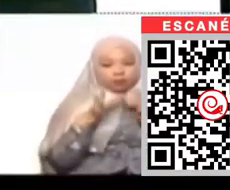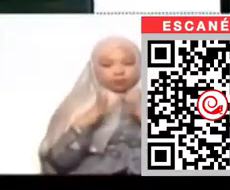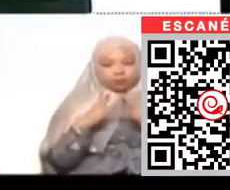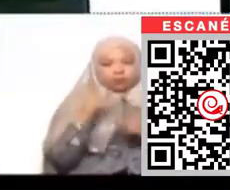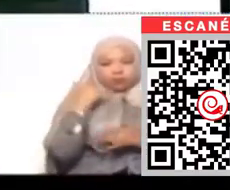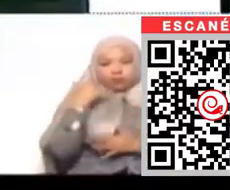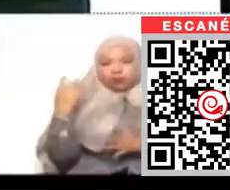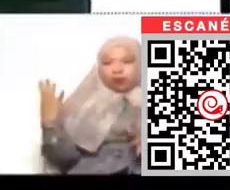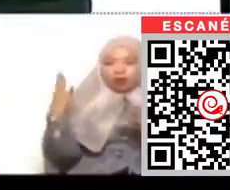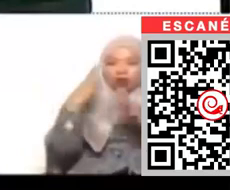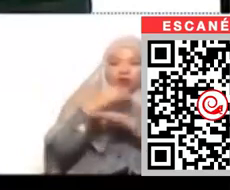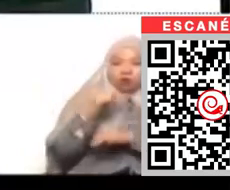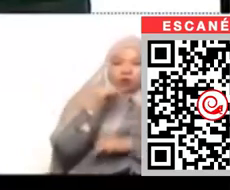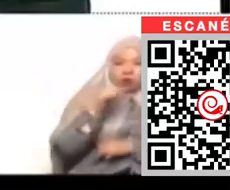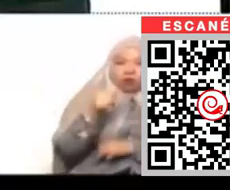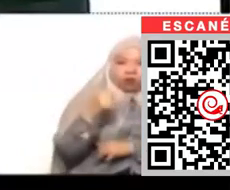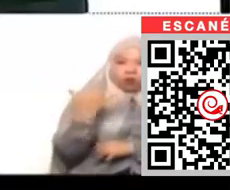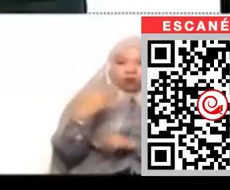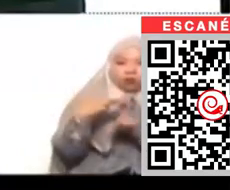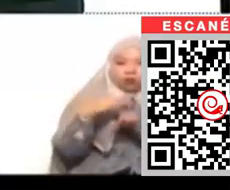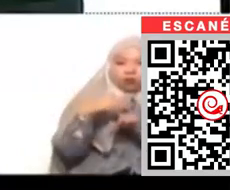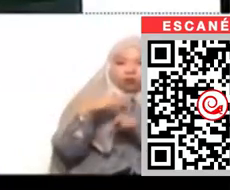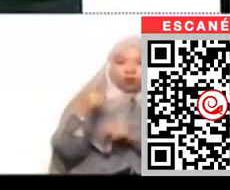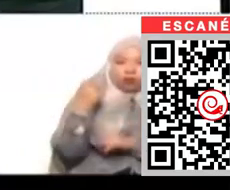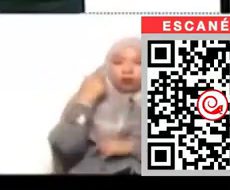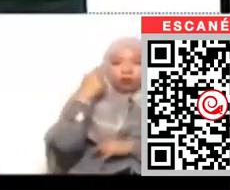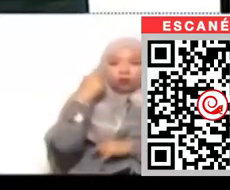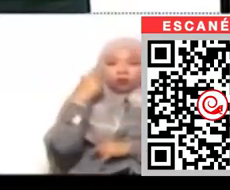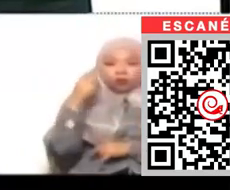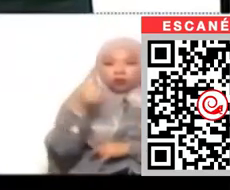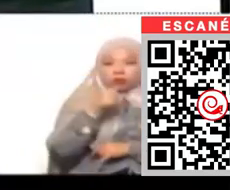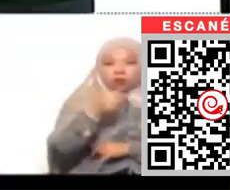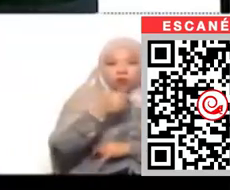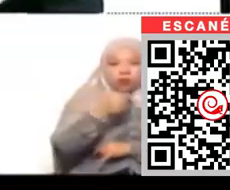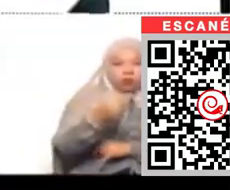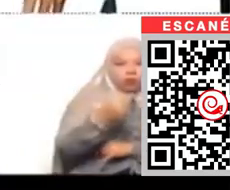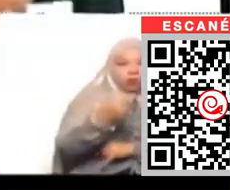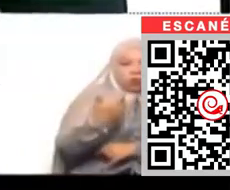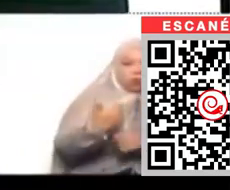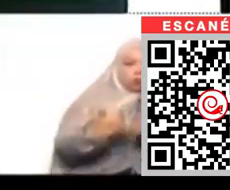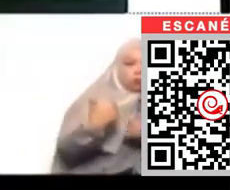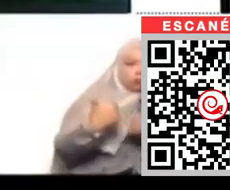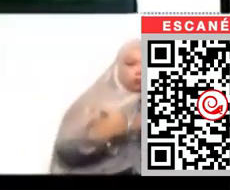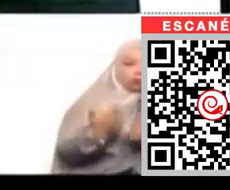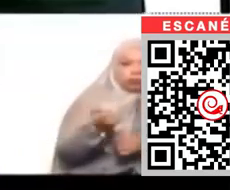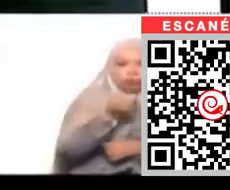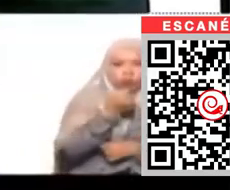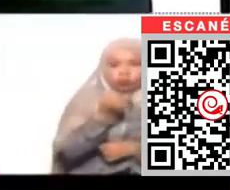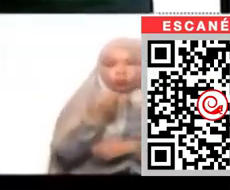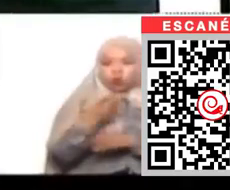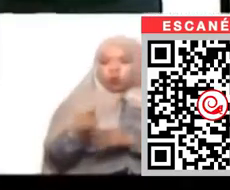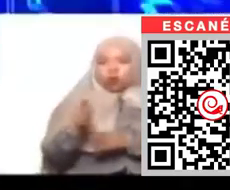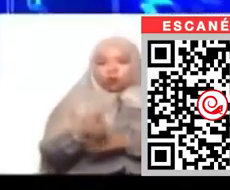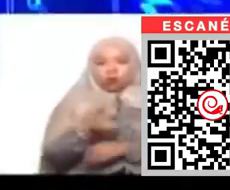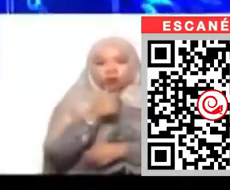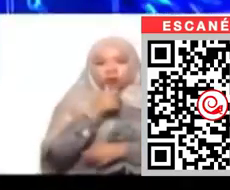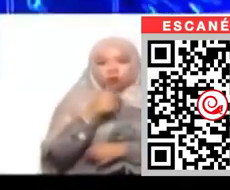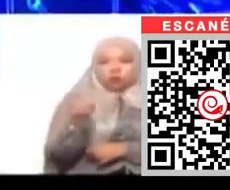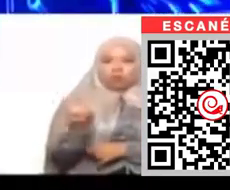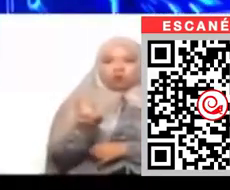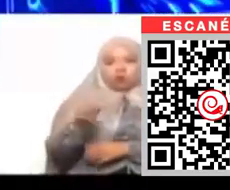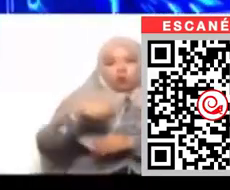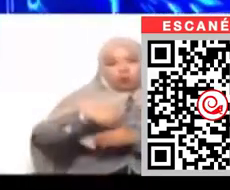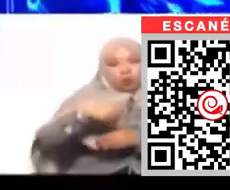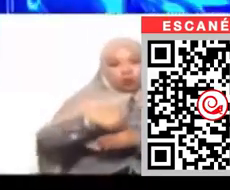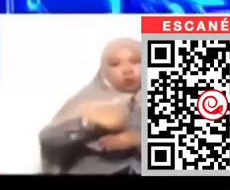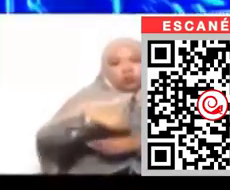en la noche del berenjenal que se armaba, que declaró este, que declaró aquel. Declaren los que quieran. En Venezuela habrá